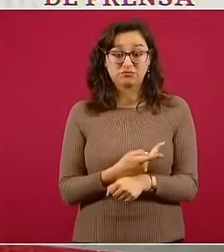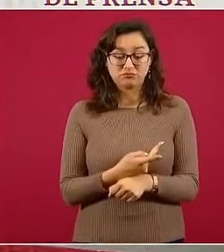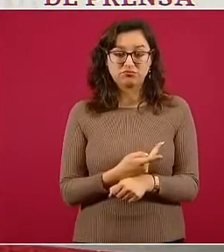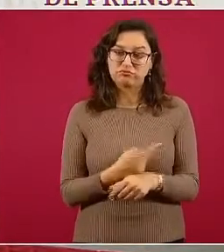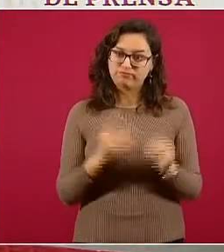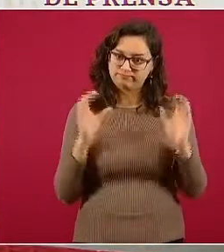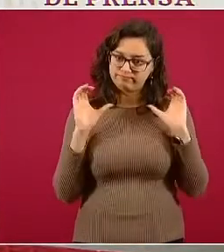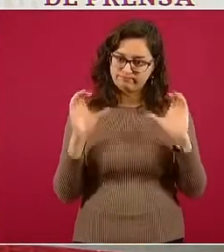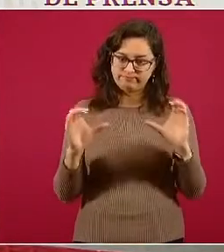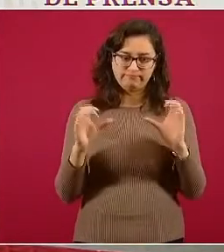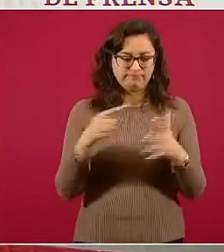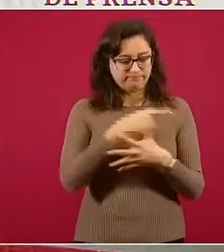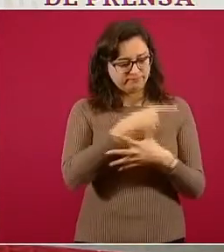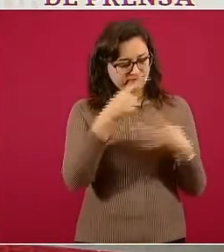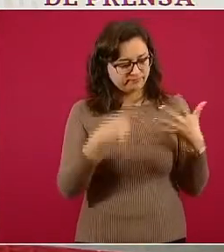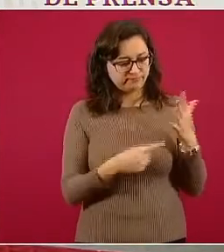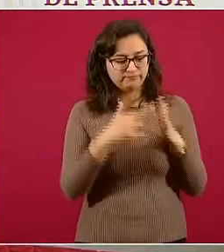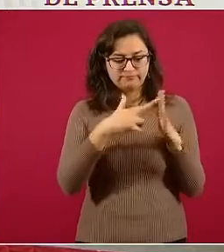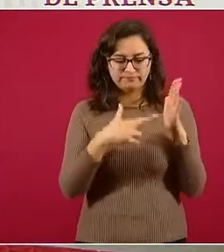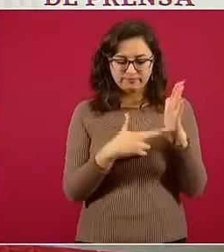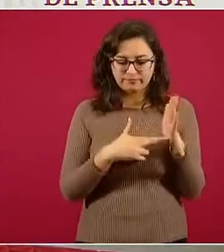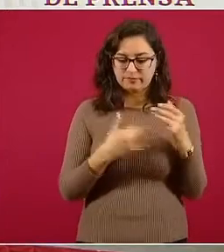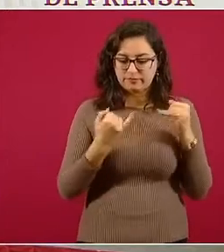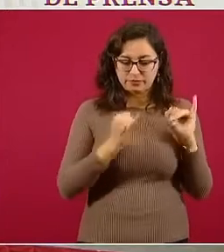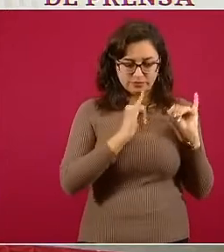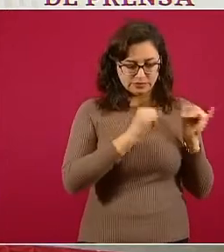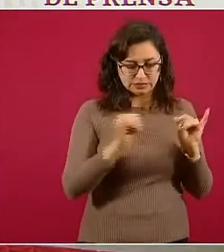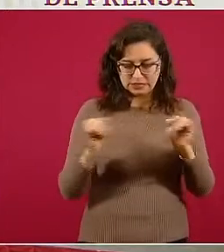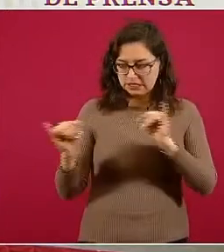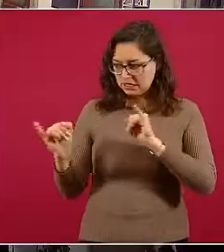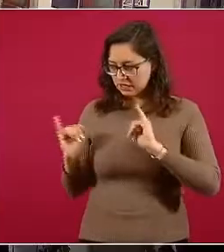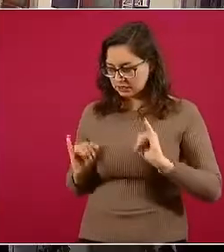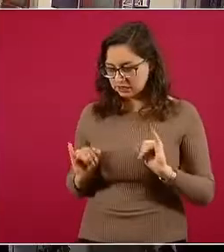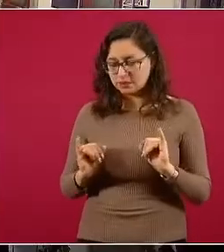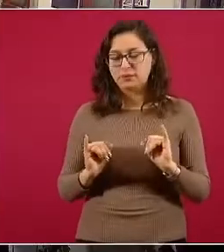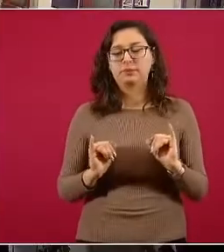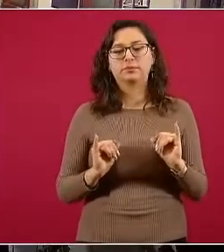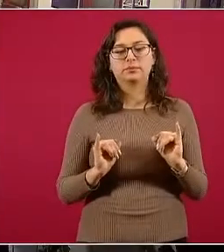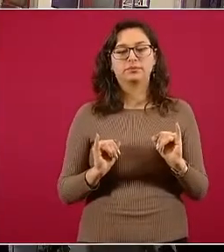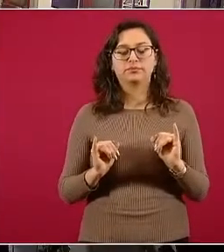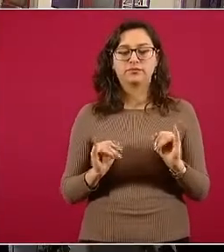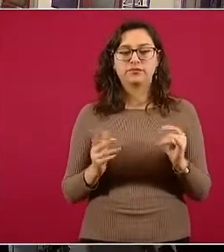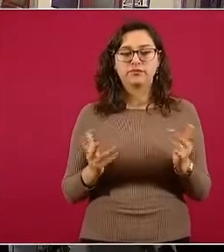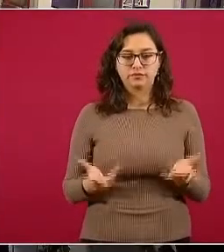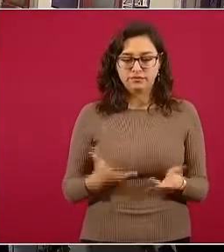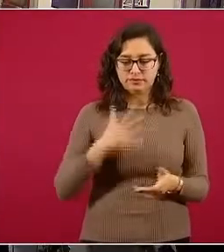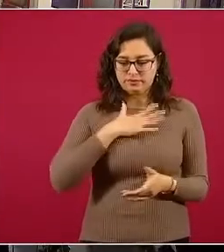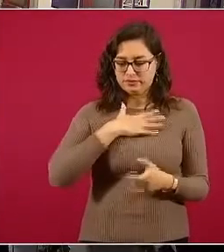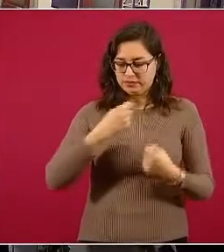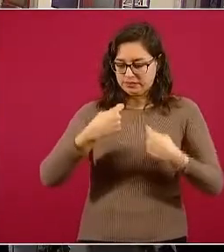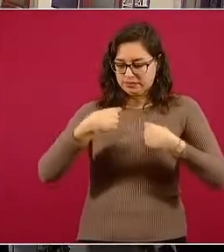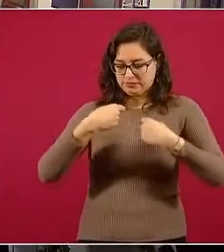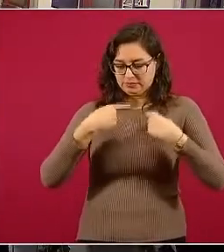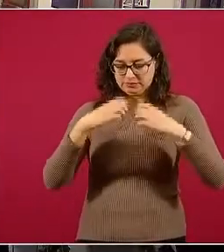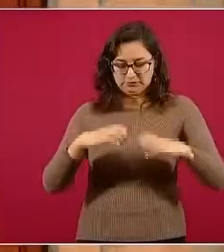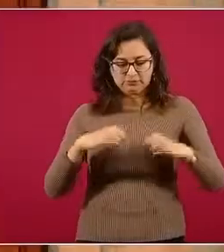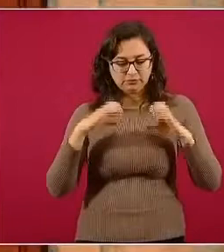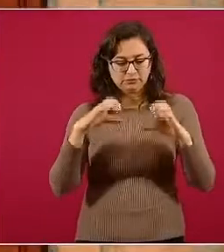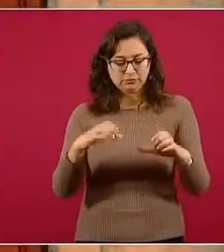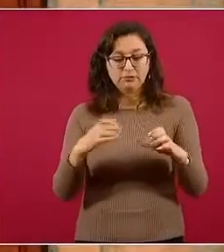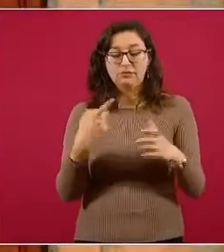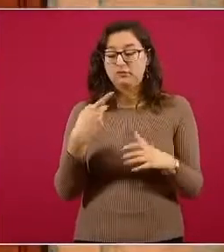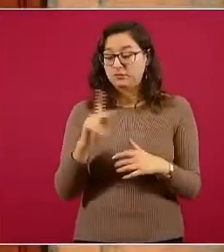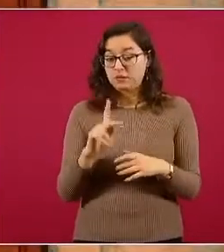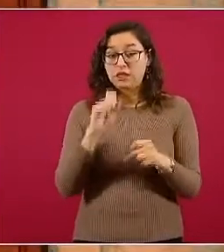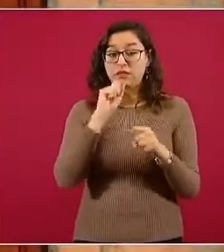de prevención, tanto personales que podemos realizar con el objetivo de proteger a nosotros, pero también proteger